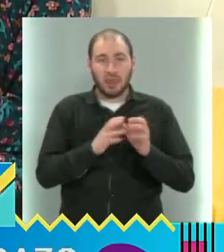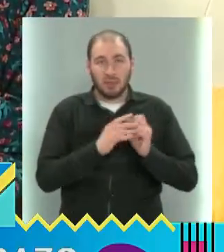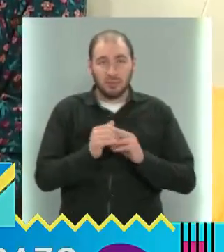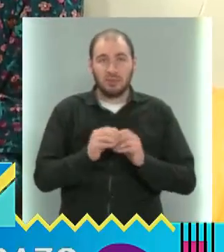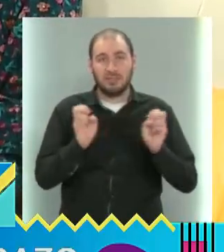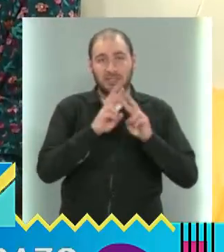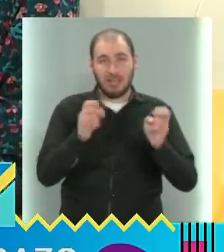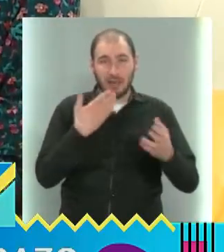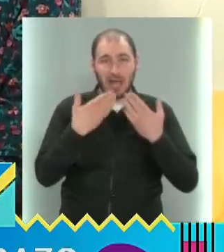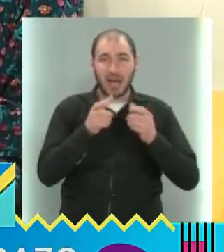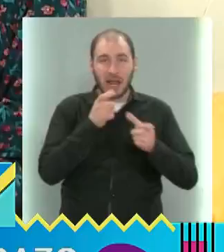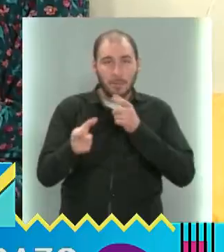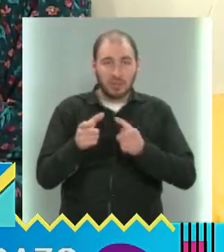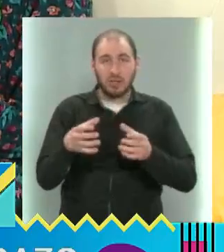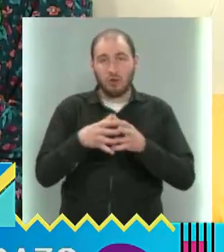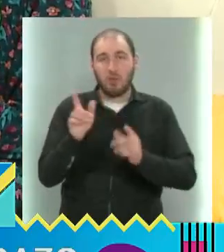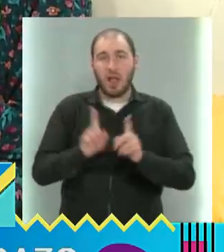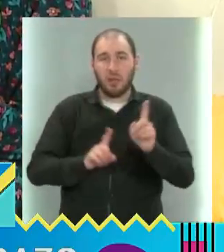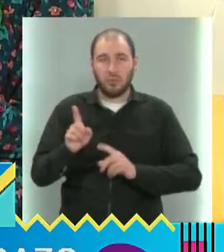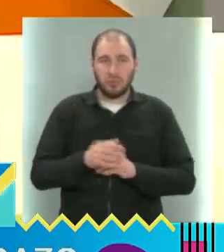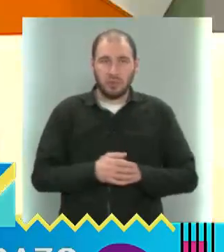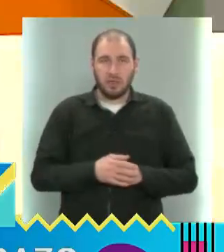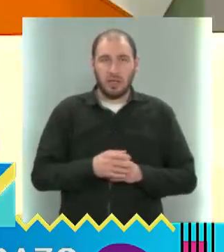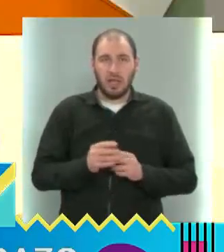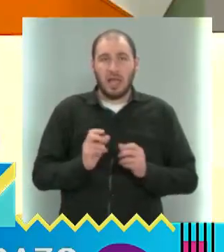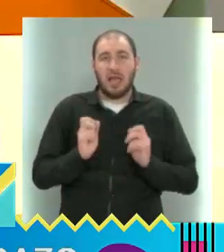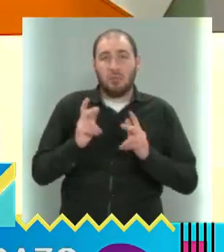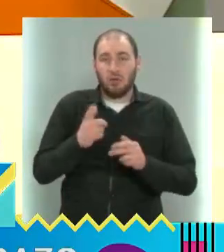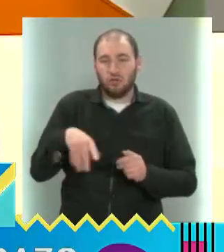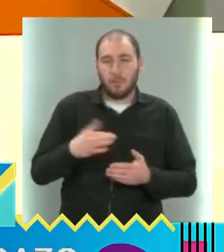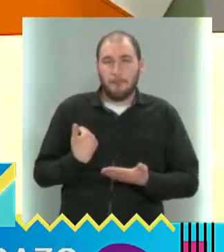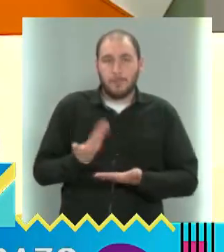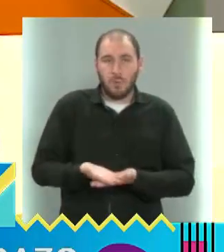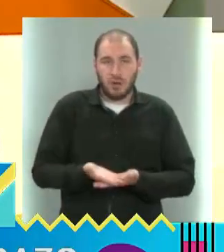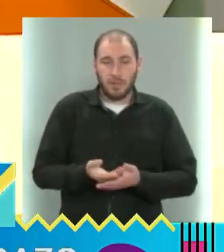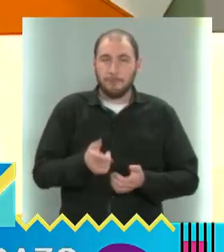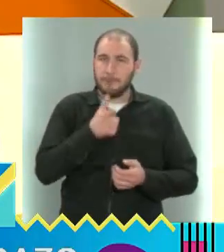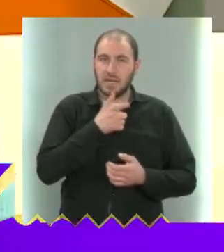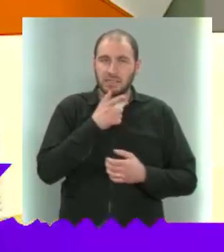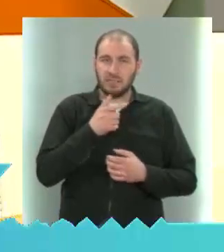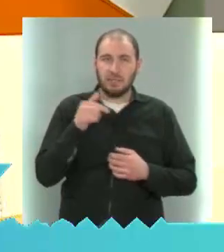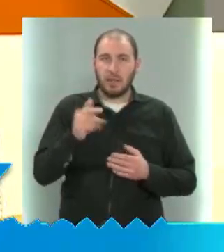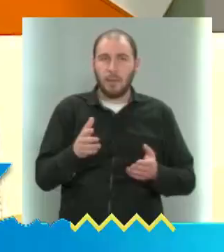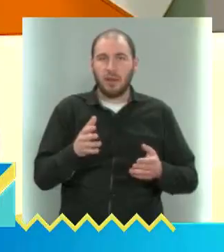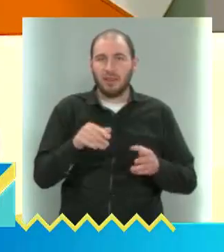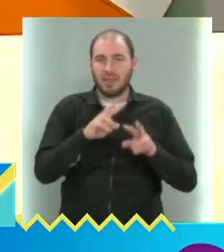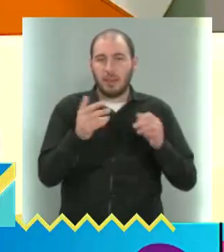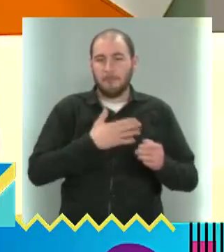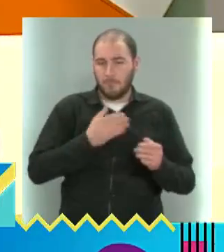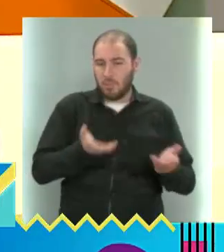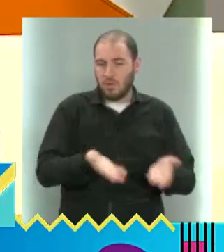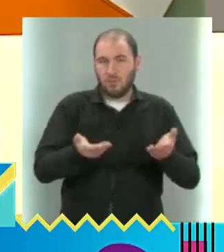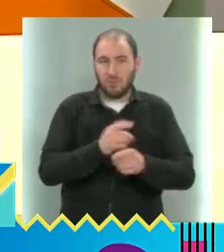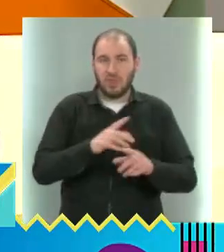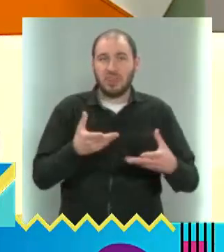de estos temas, la respuesta de algunos sectores siempre es en reacción a lo que nosotras proponemos, ¿no? Pareciera que no moviliza una causa propia